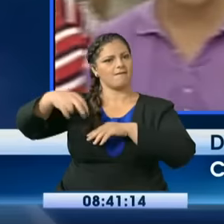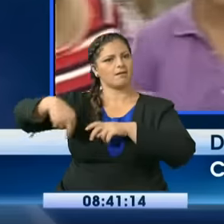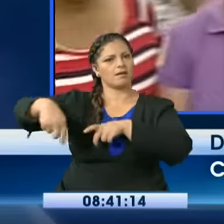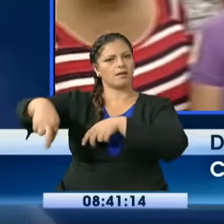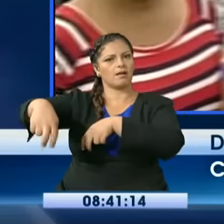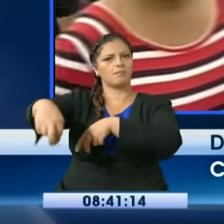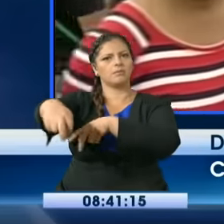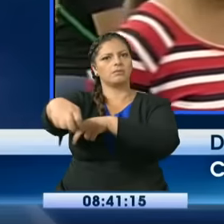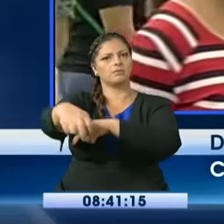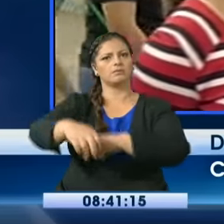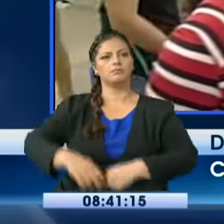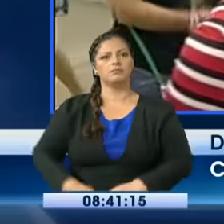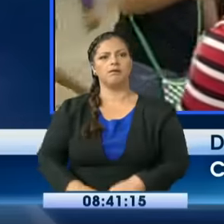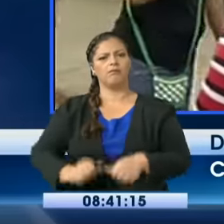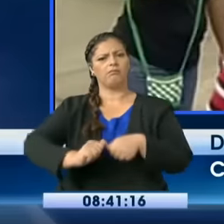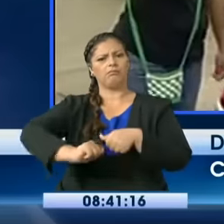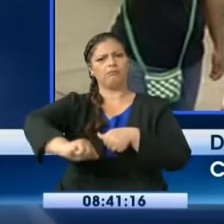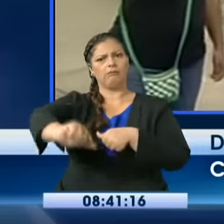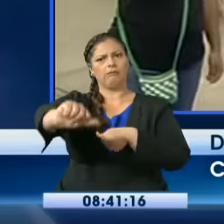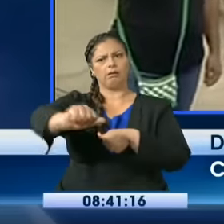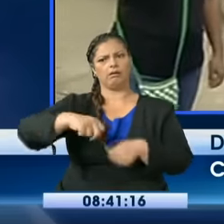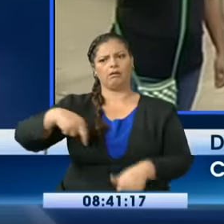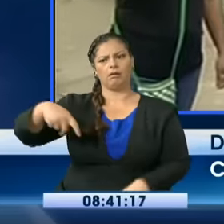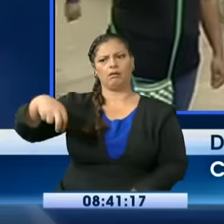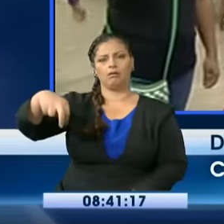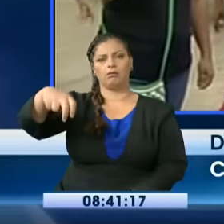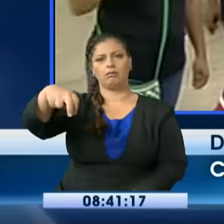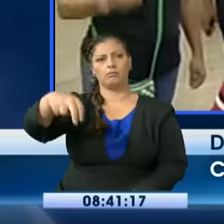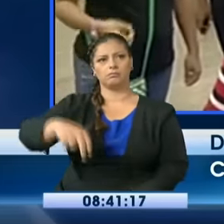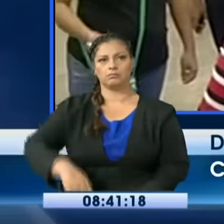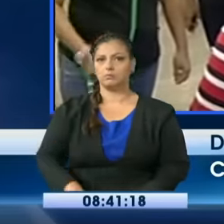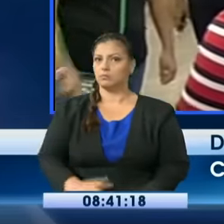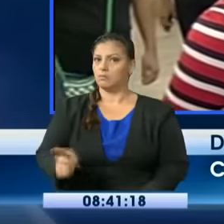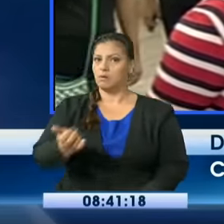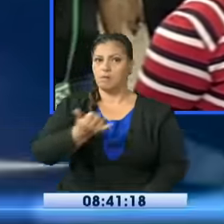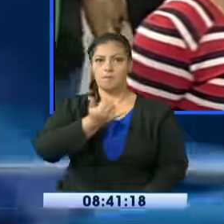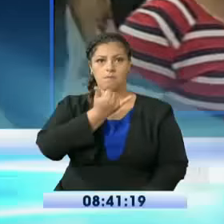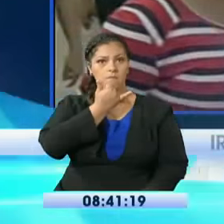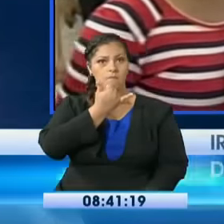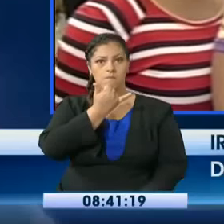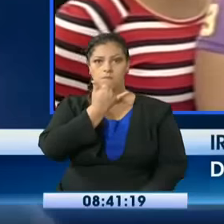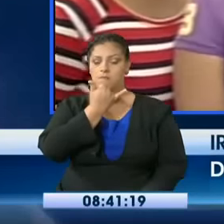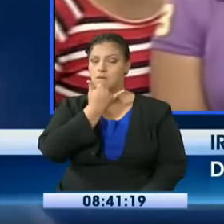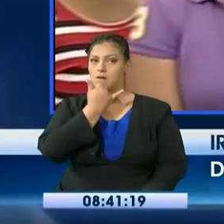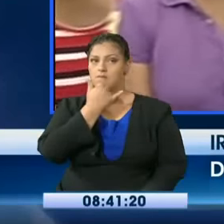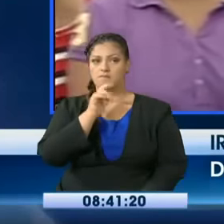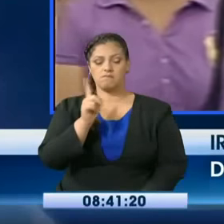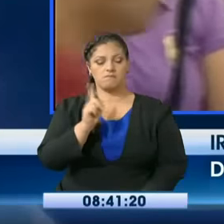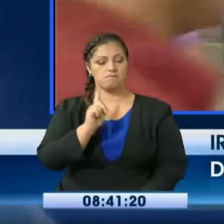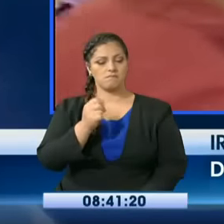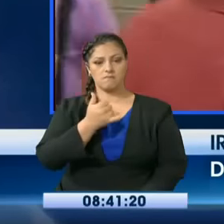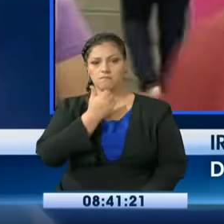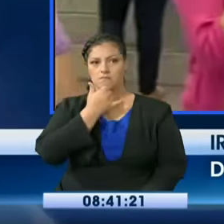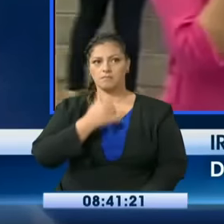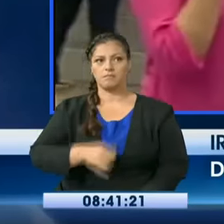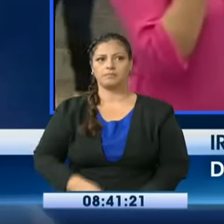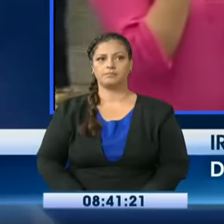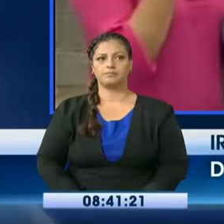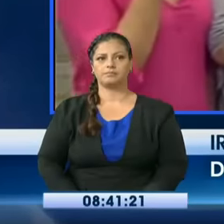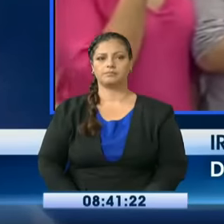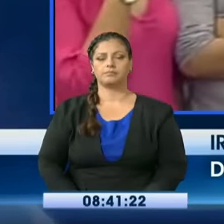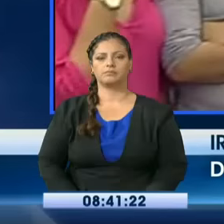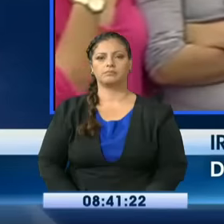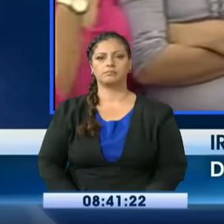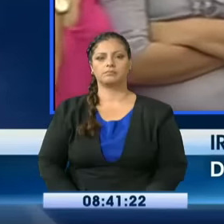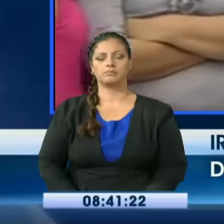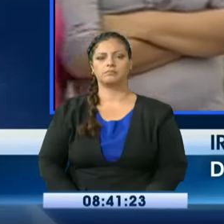de la entrada a la Ciudadela hasta el centro de educación. Eso es totalmente irregular y anormal. Eso no lo vamos a permitir. Otra pregunta. Los padres de familia